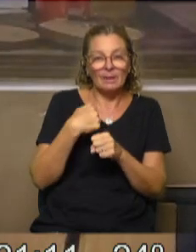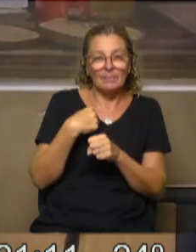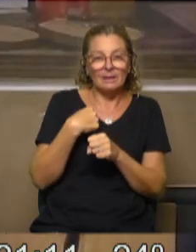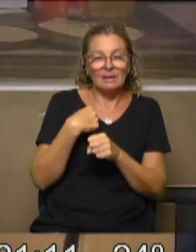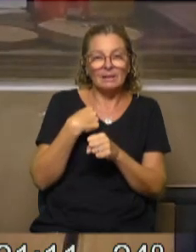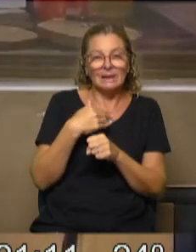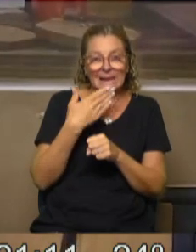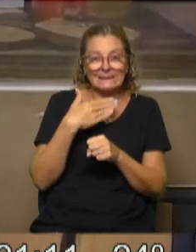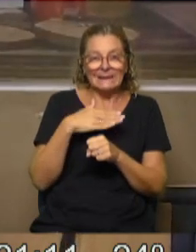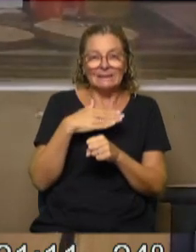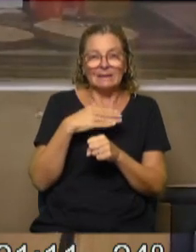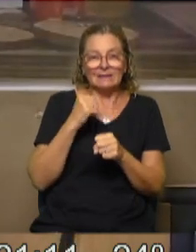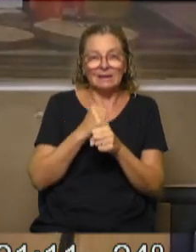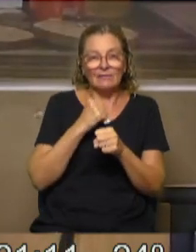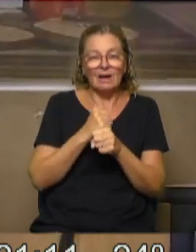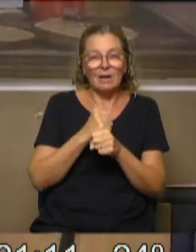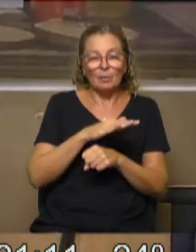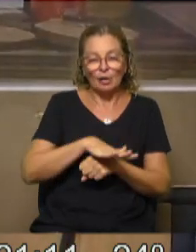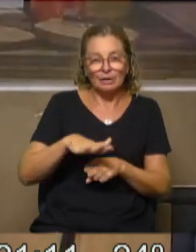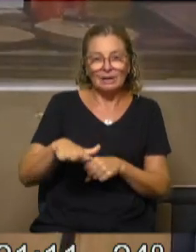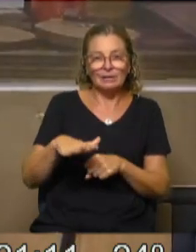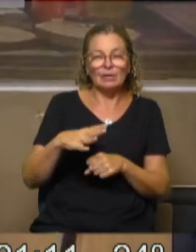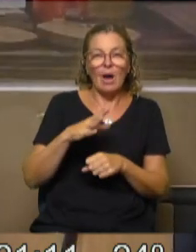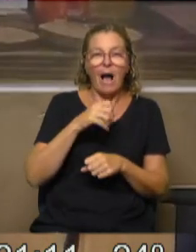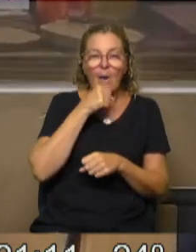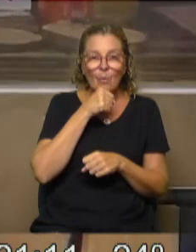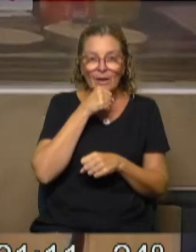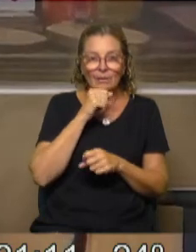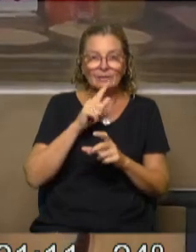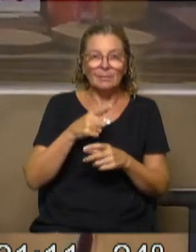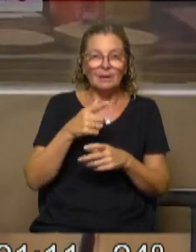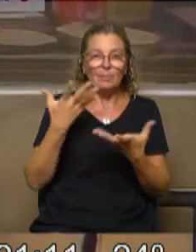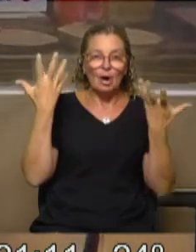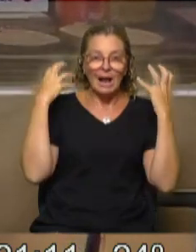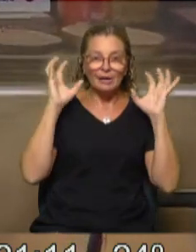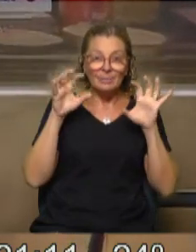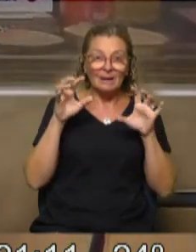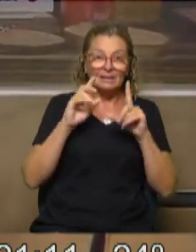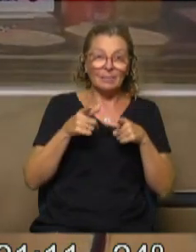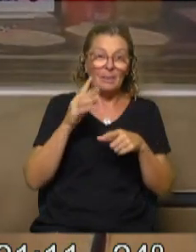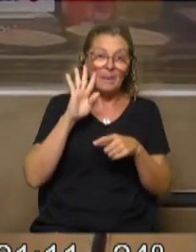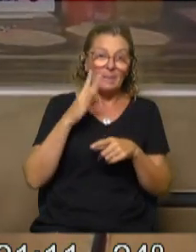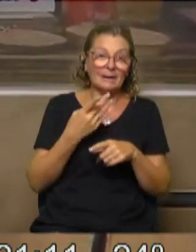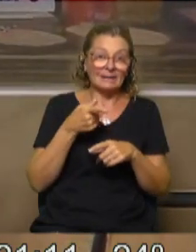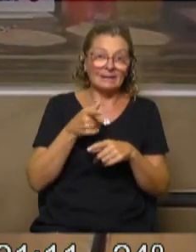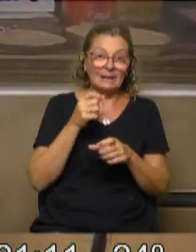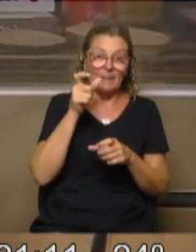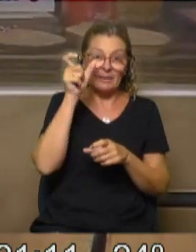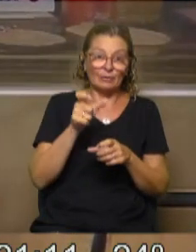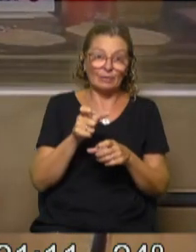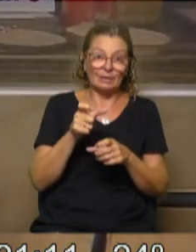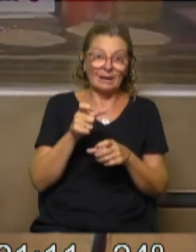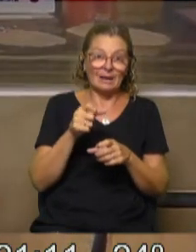A mi entender, que labura por los niños, por los abuelos y por los bichos, por los animales. Me parece que es esa gente a